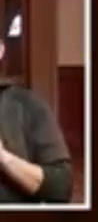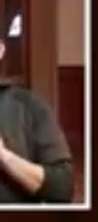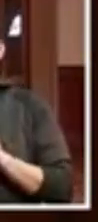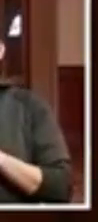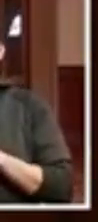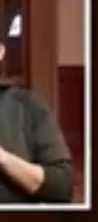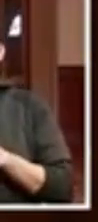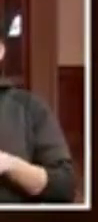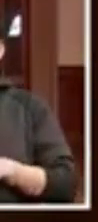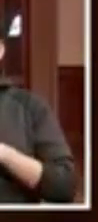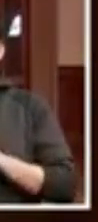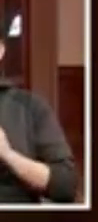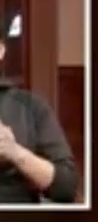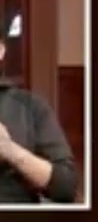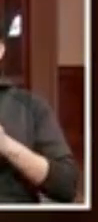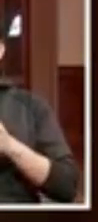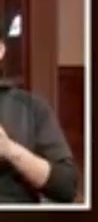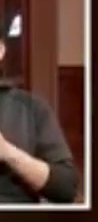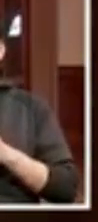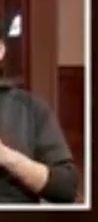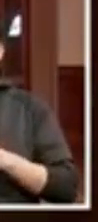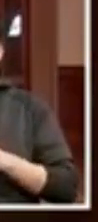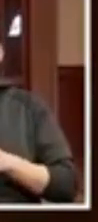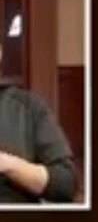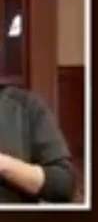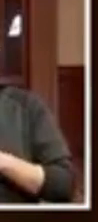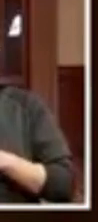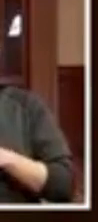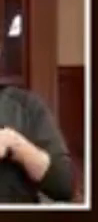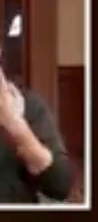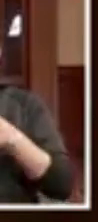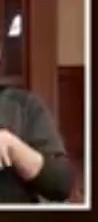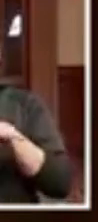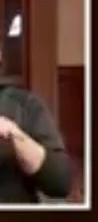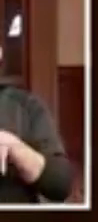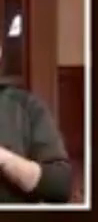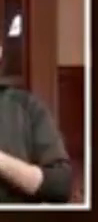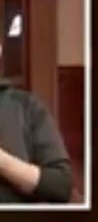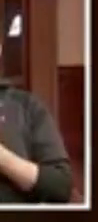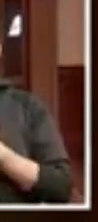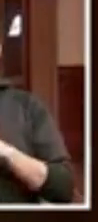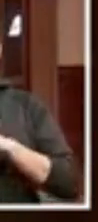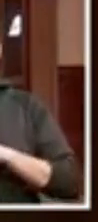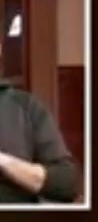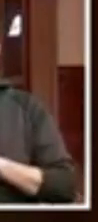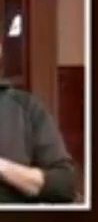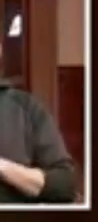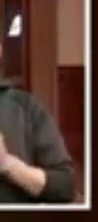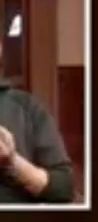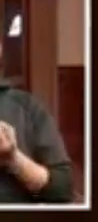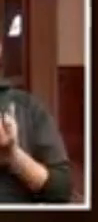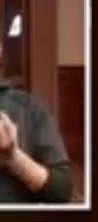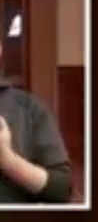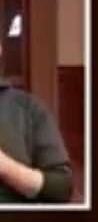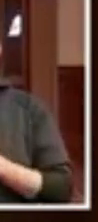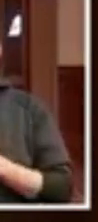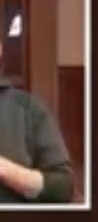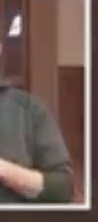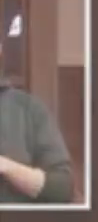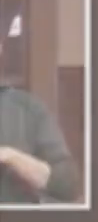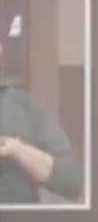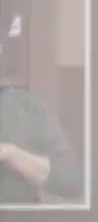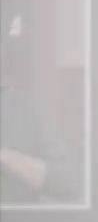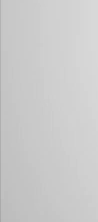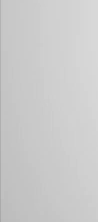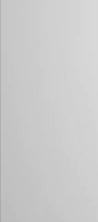con las que nuevo león llegó a diez mil noventa y dos decesos desde el inicio de la contingencia sanitaria en la entidad